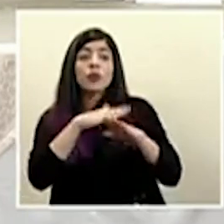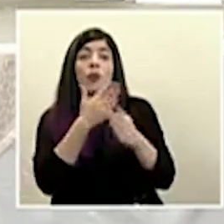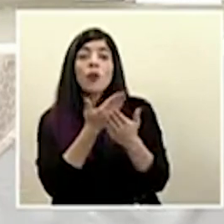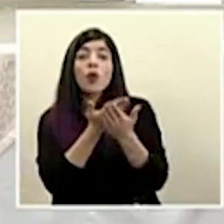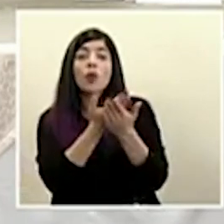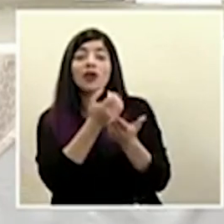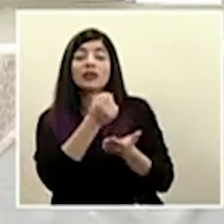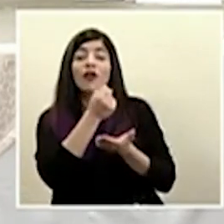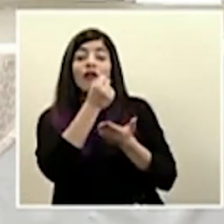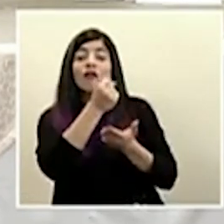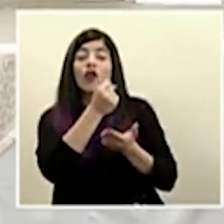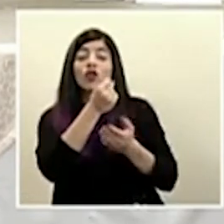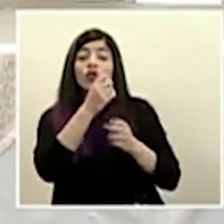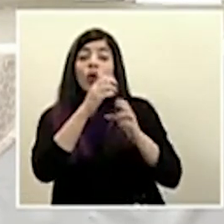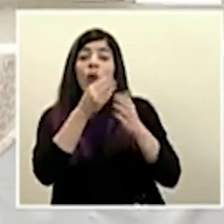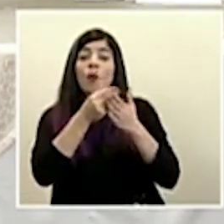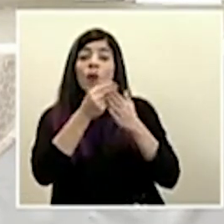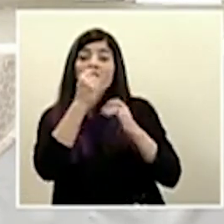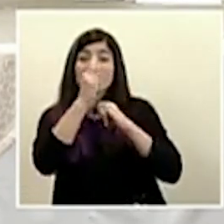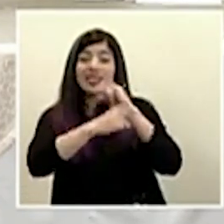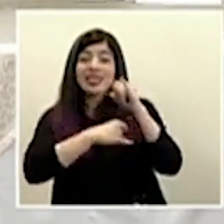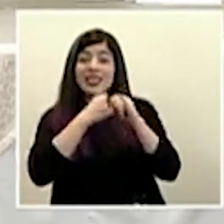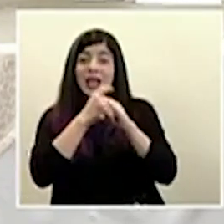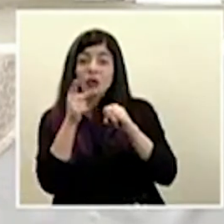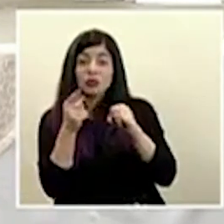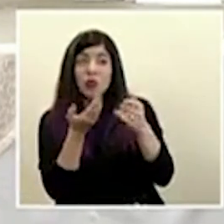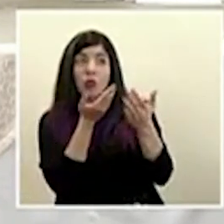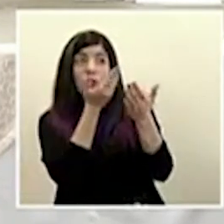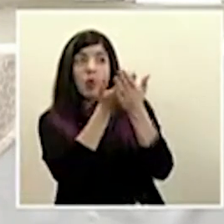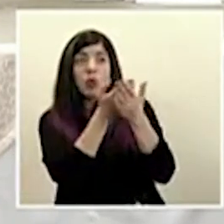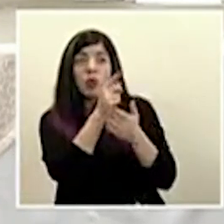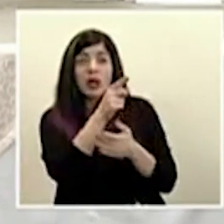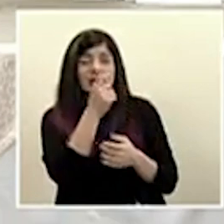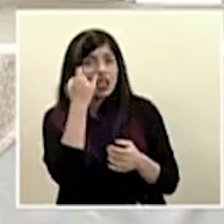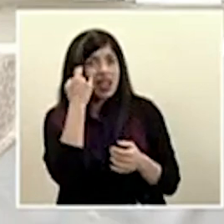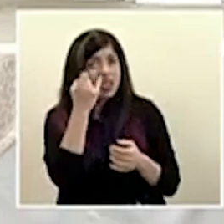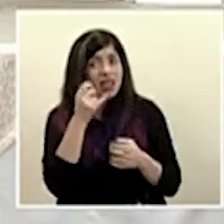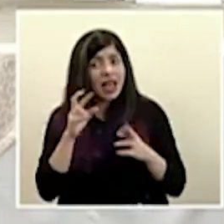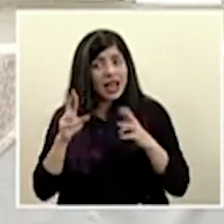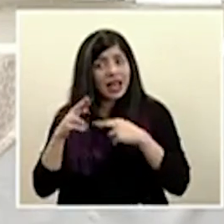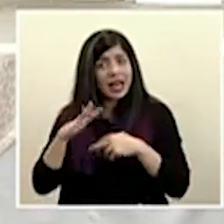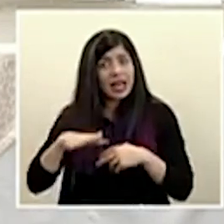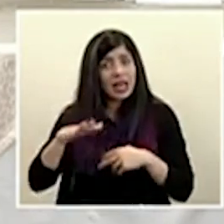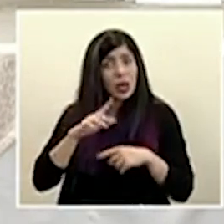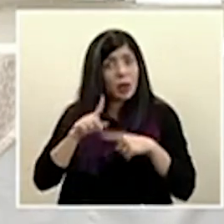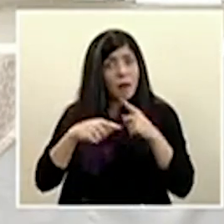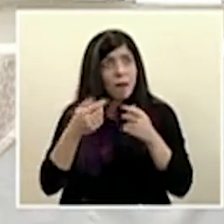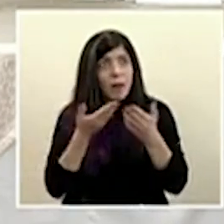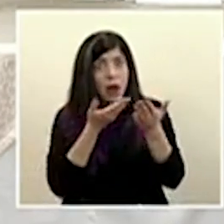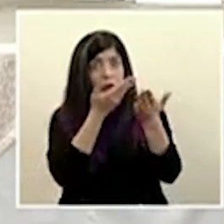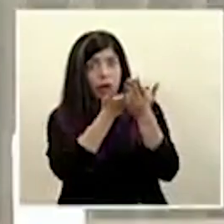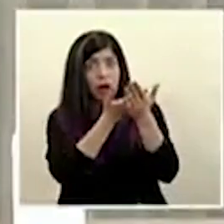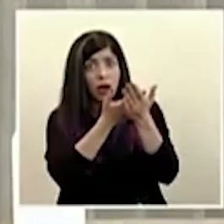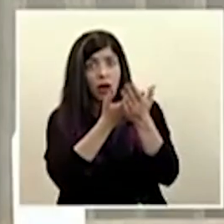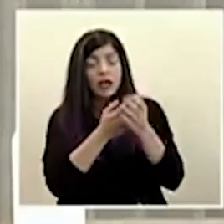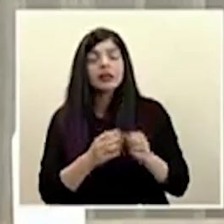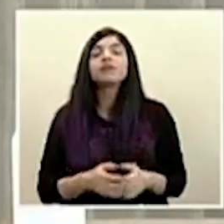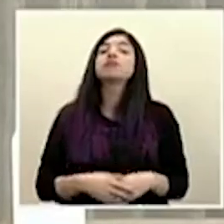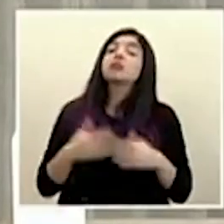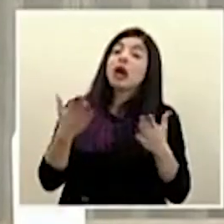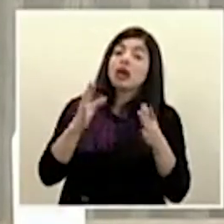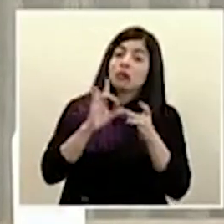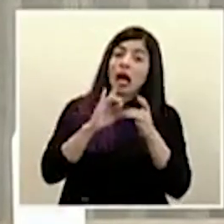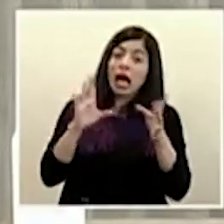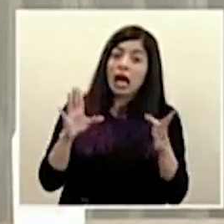el Fondo Monetario Internacional. ¿Se piensa llevar como una iniciativa regional ante el organismo? Bueno,